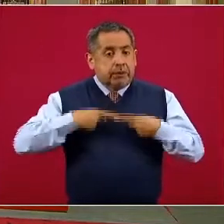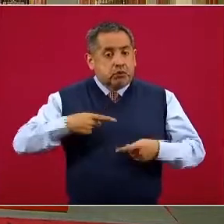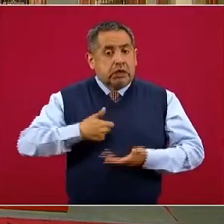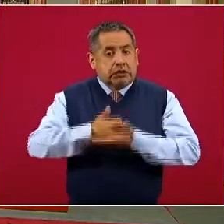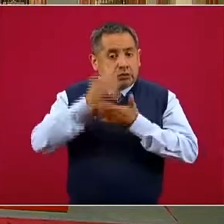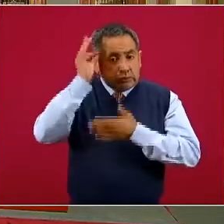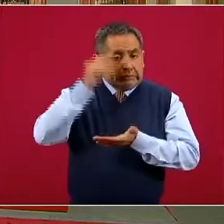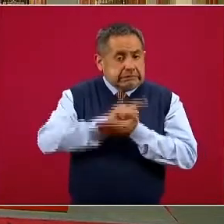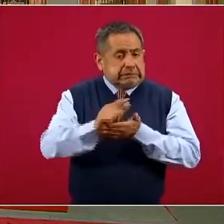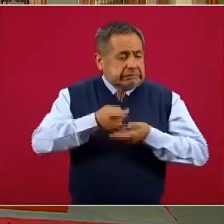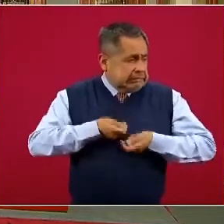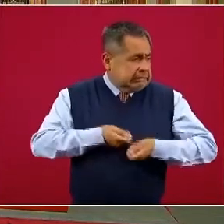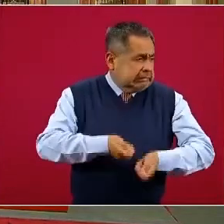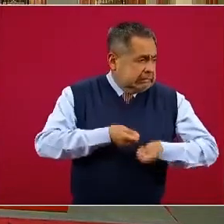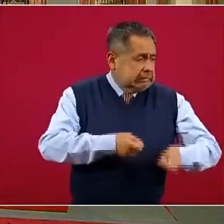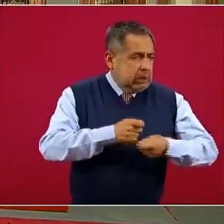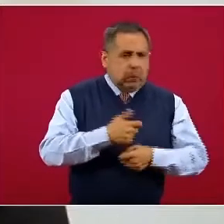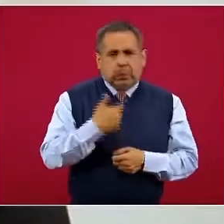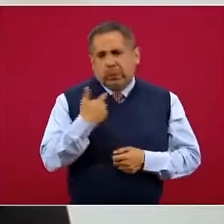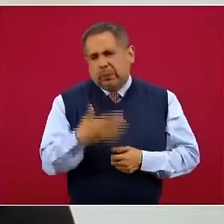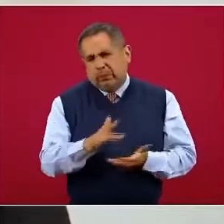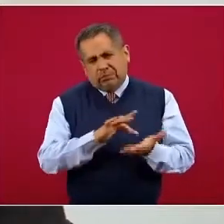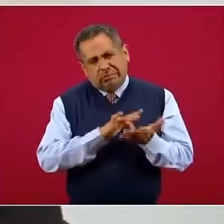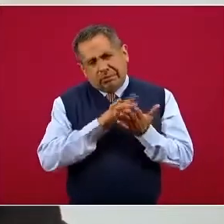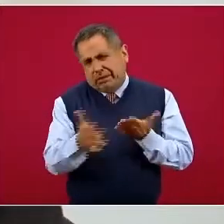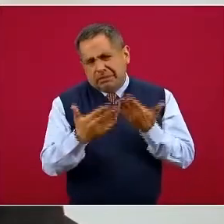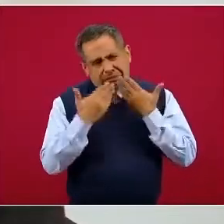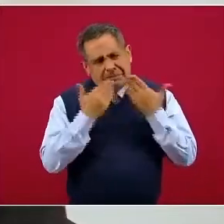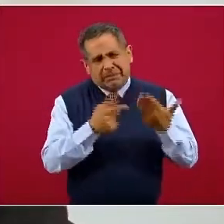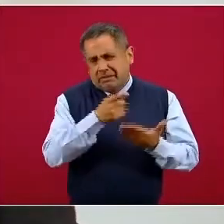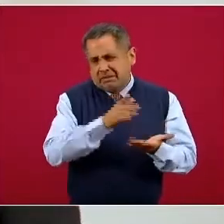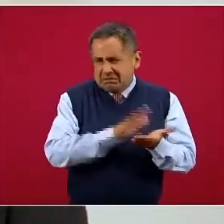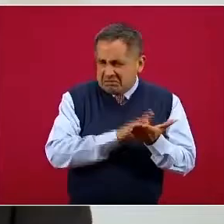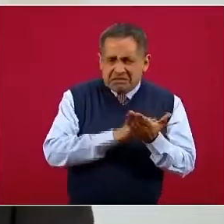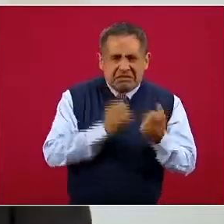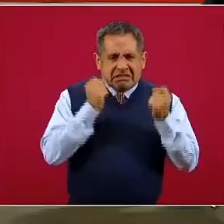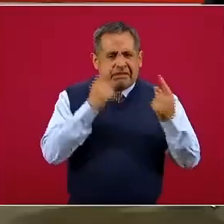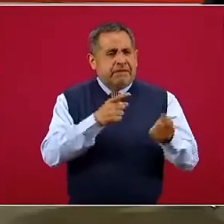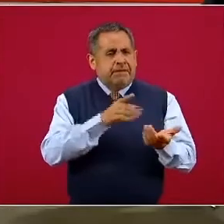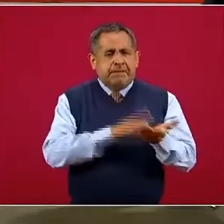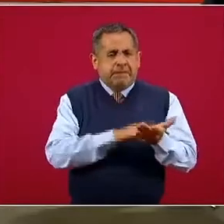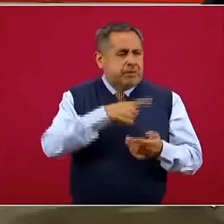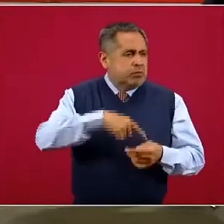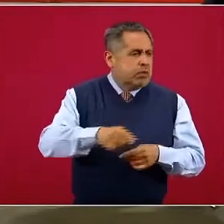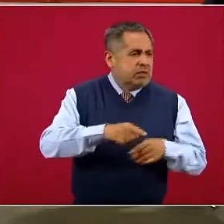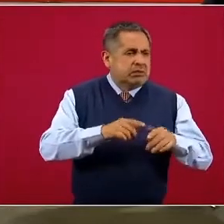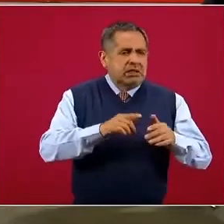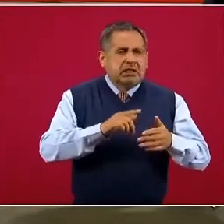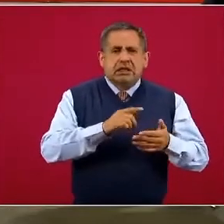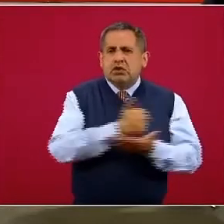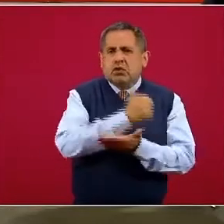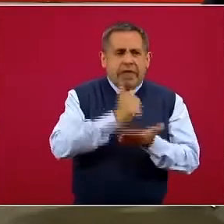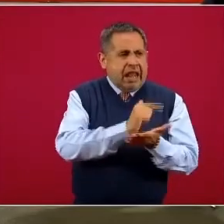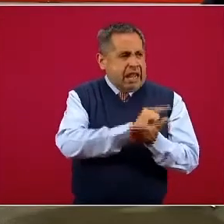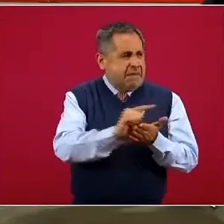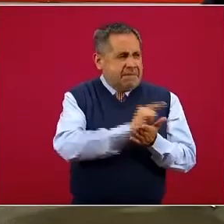personal, todas las personas que lo hacen posible que estén limpias las ciudades,